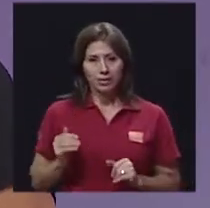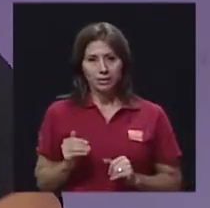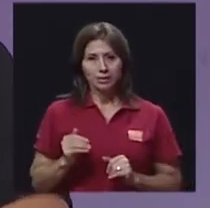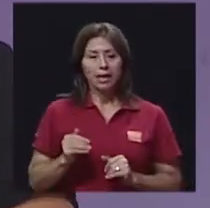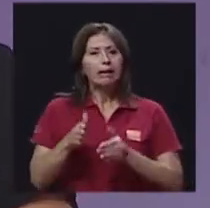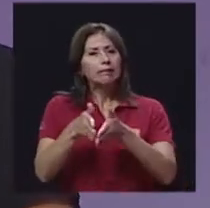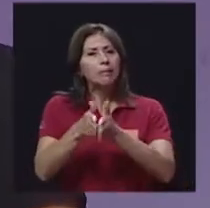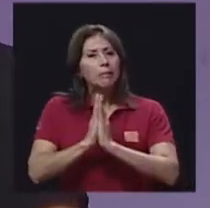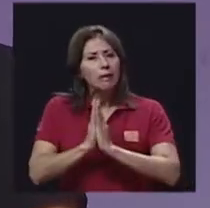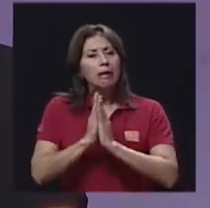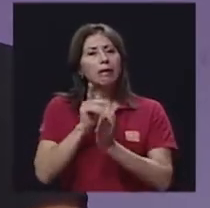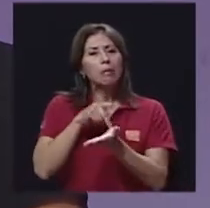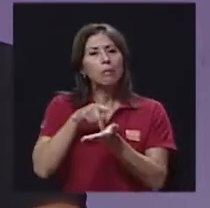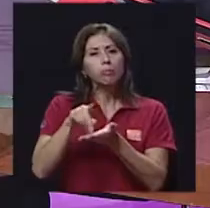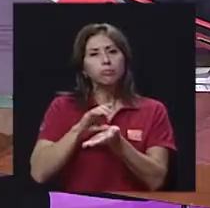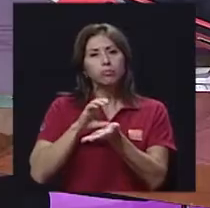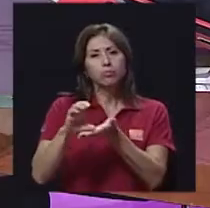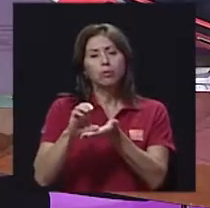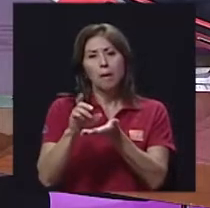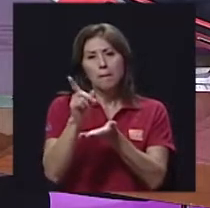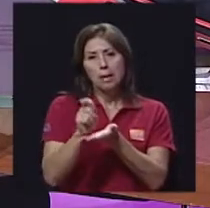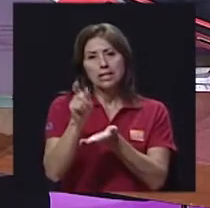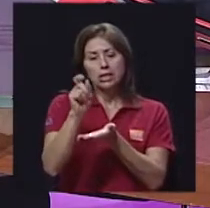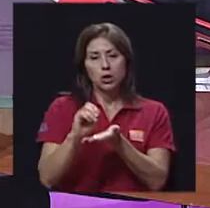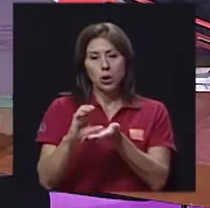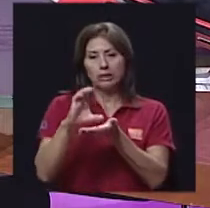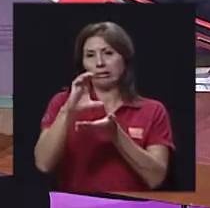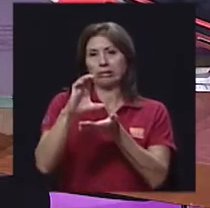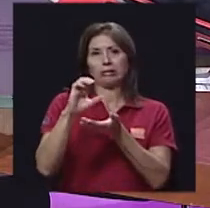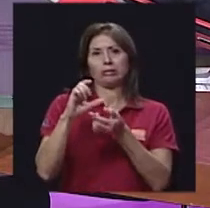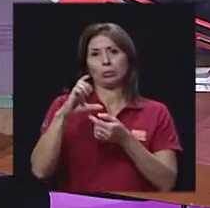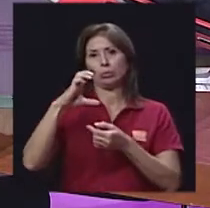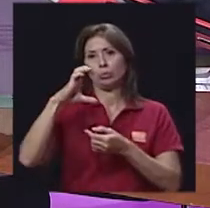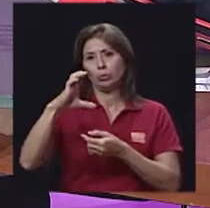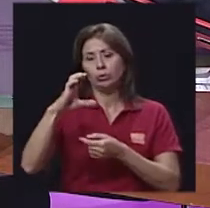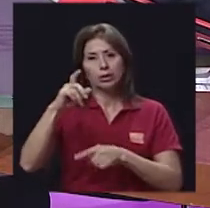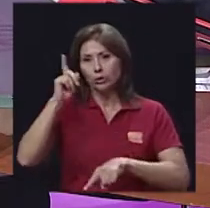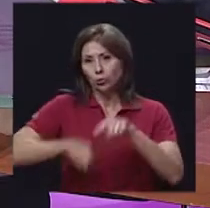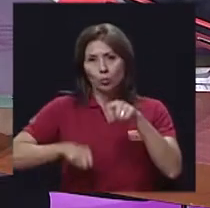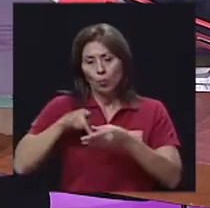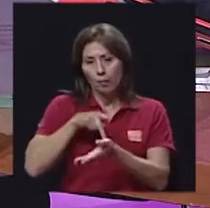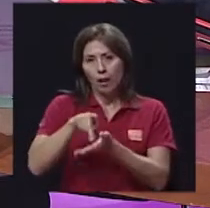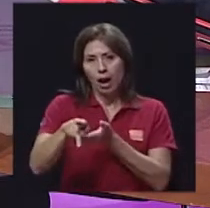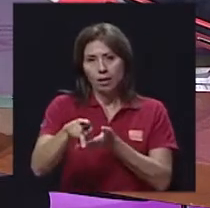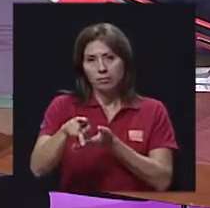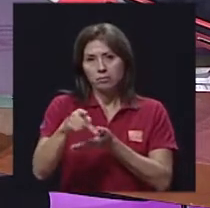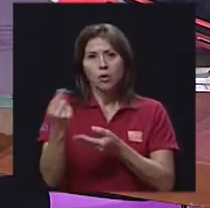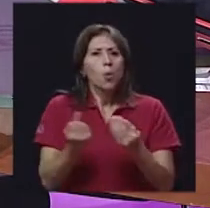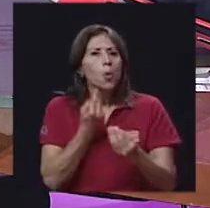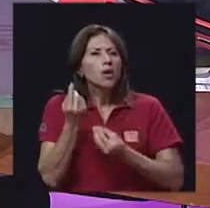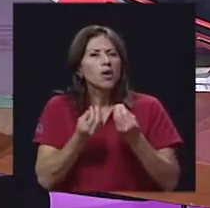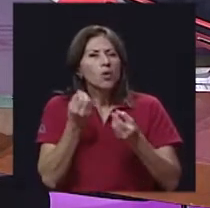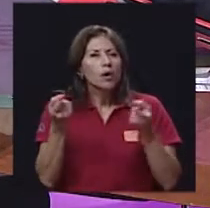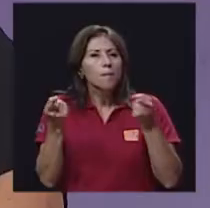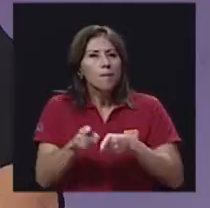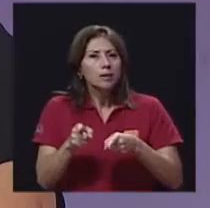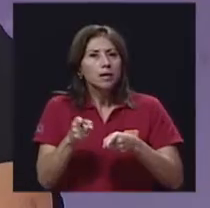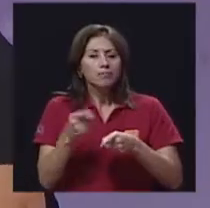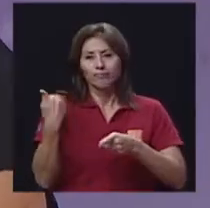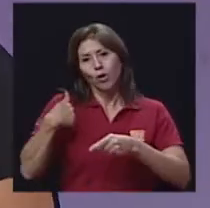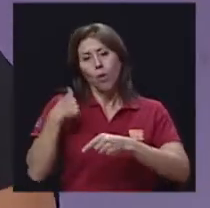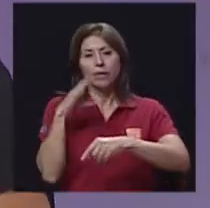son imposibles de pagar, y lo único que hacen es que los hombres vayan a la cárcel y